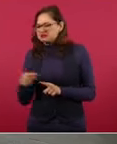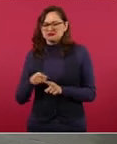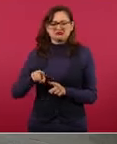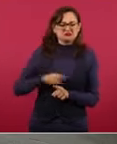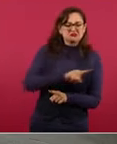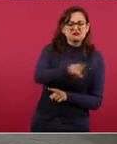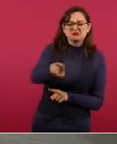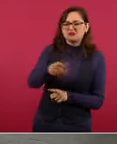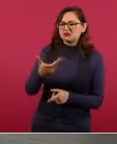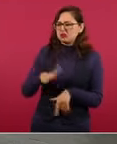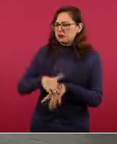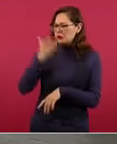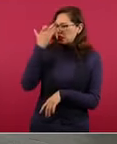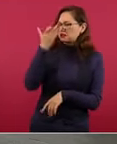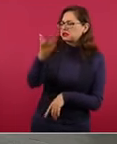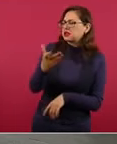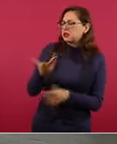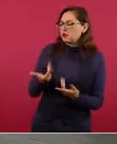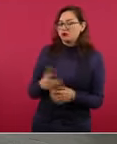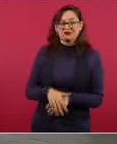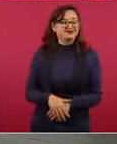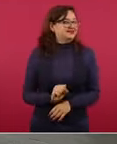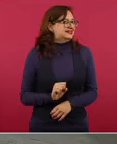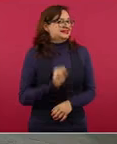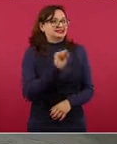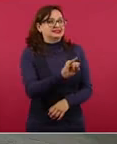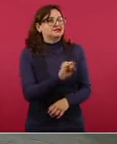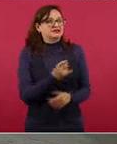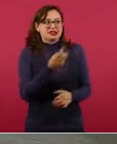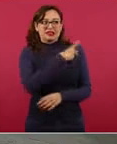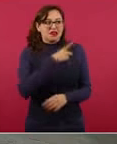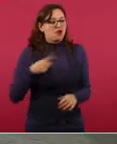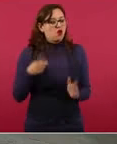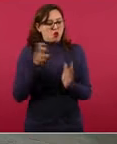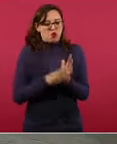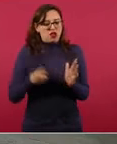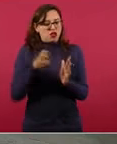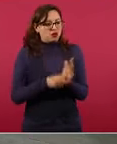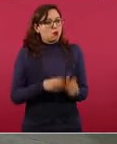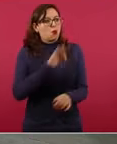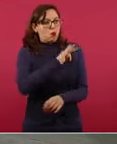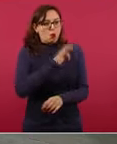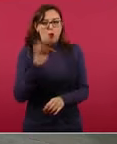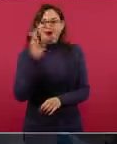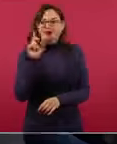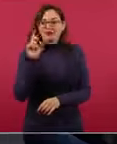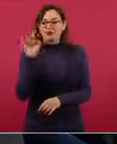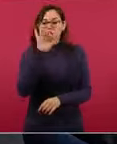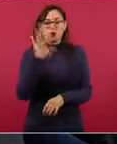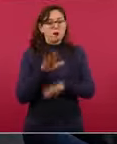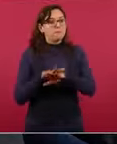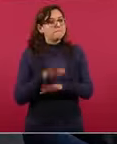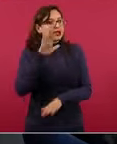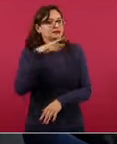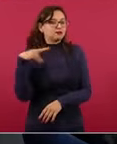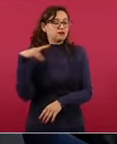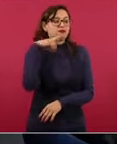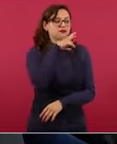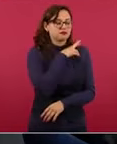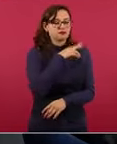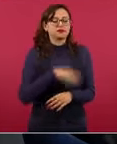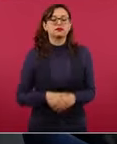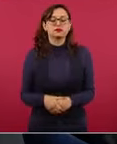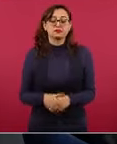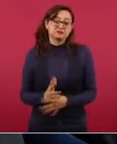podrían comprometerse entregar el 30 por ciento más del material a estas zonas y que en